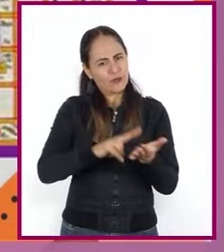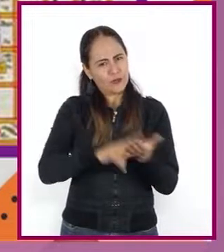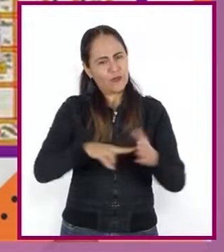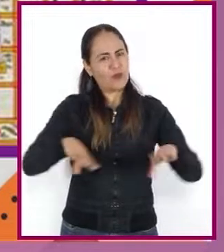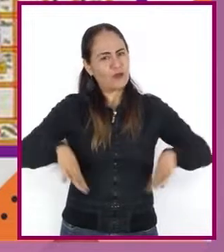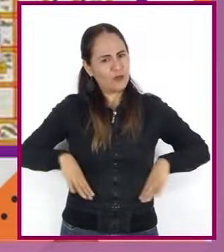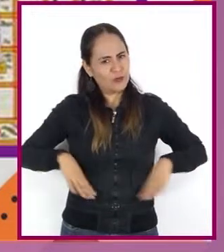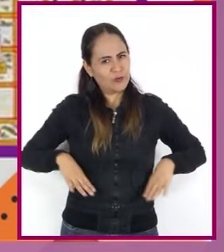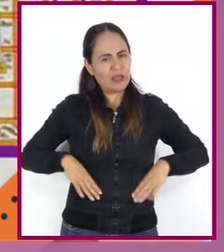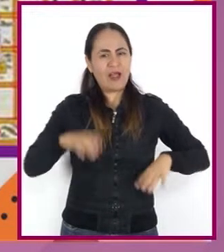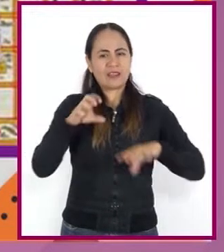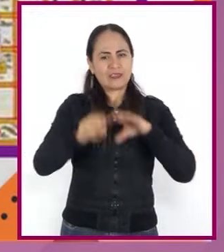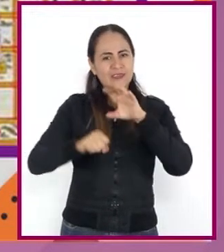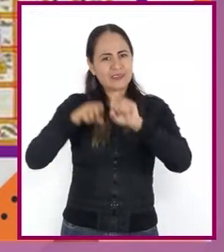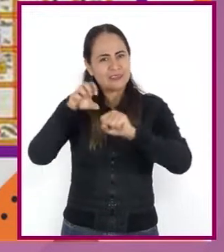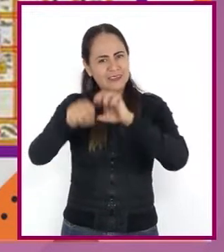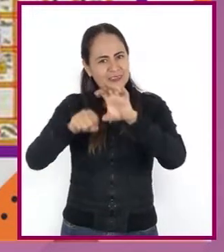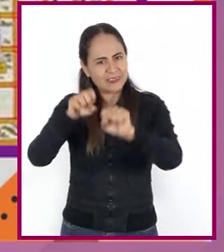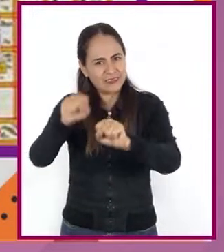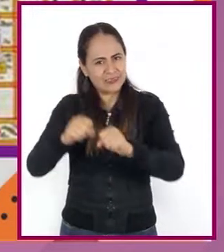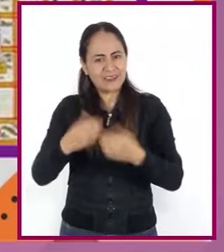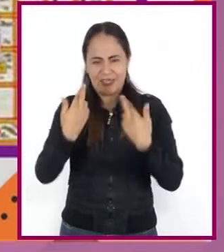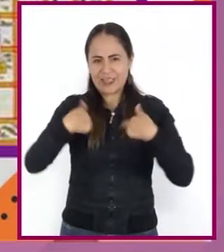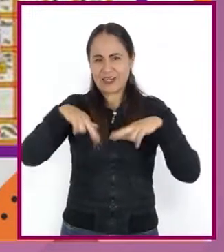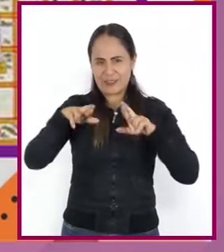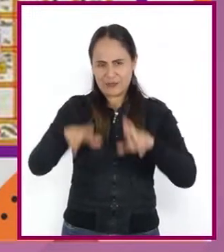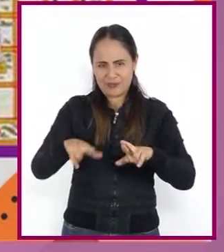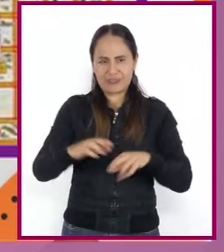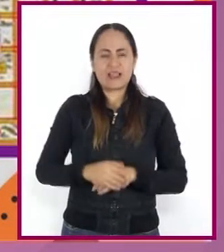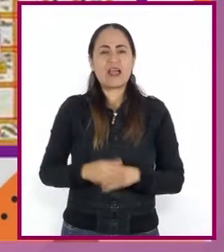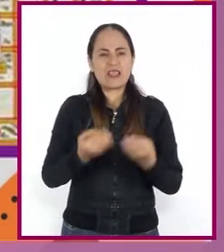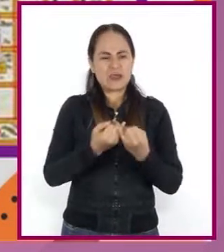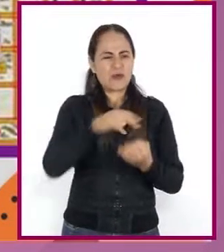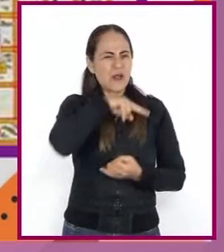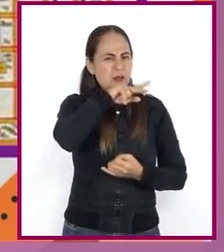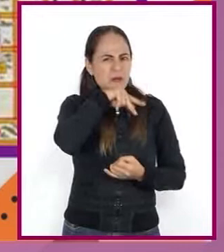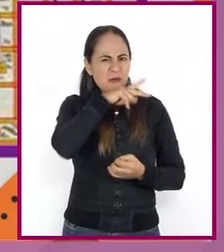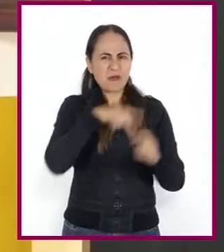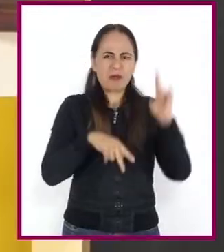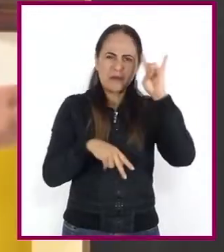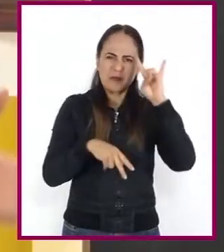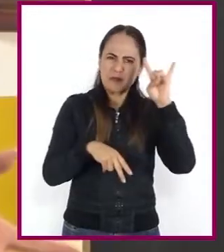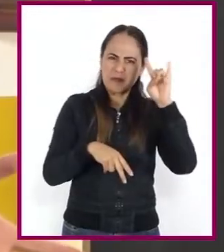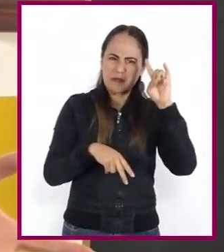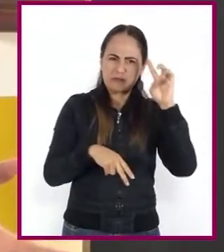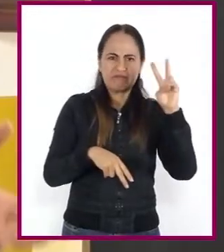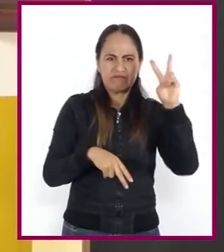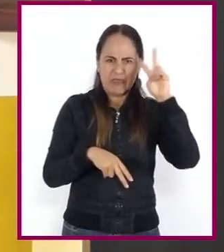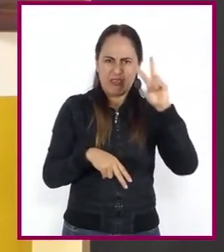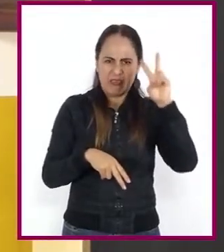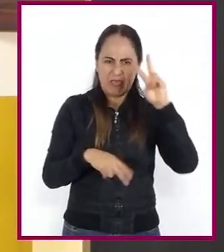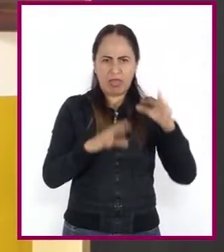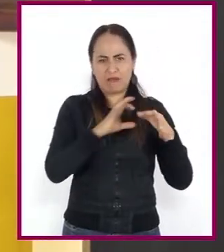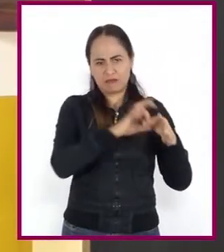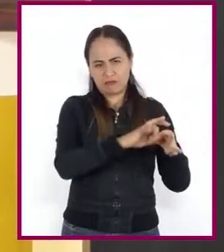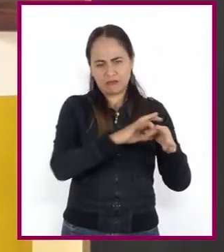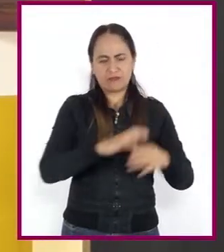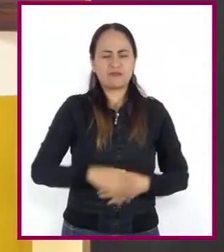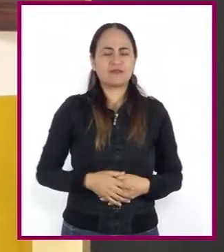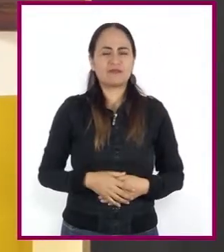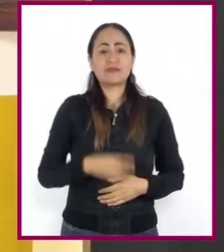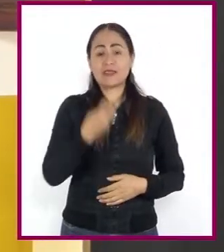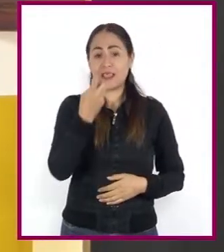las escaleras, y por vicios, las serpientes. ¡Qué interesante, maestra